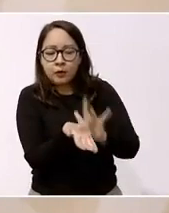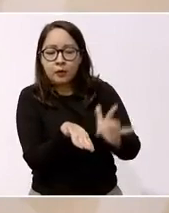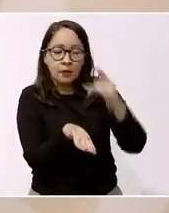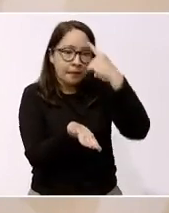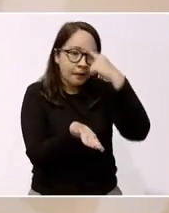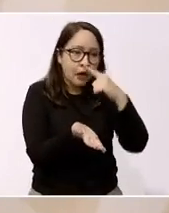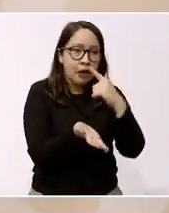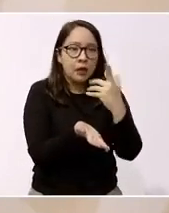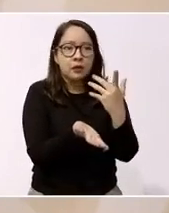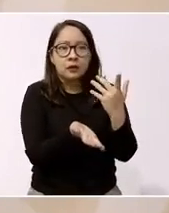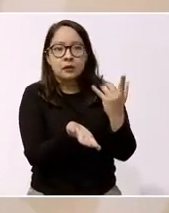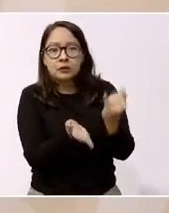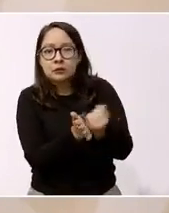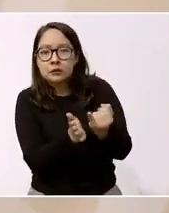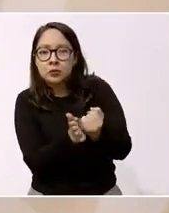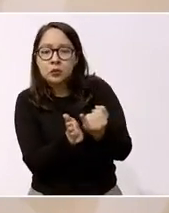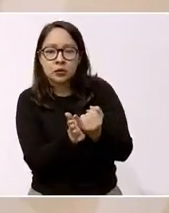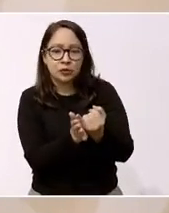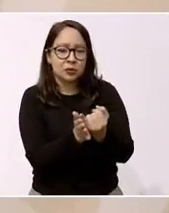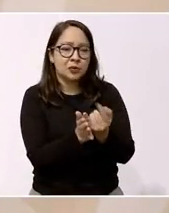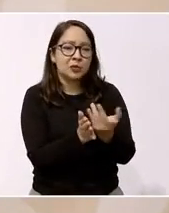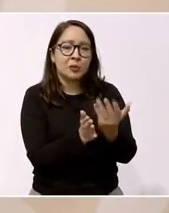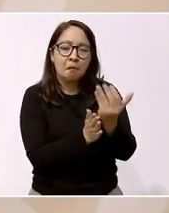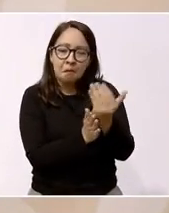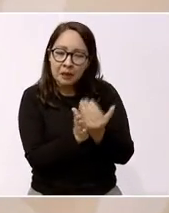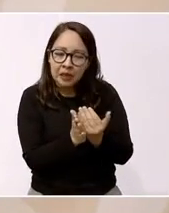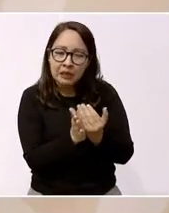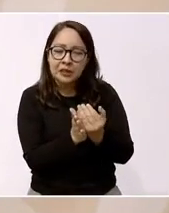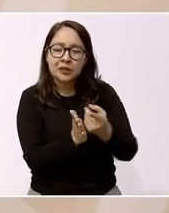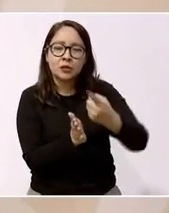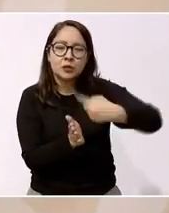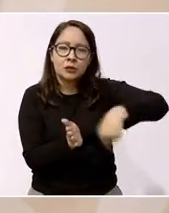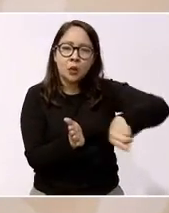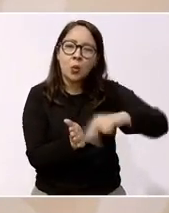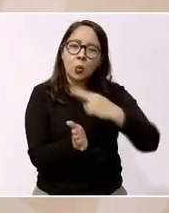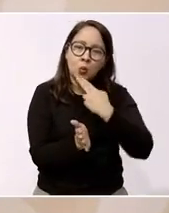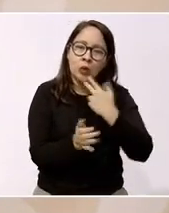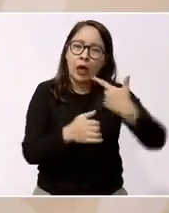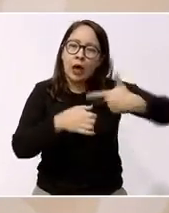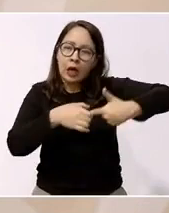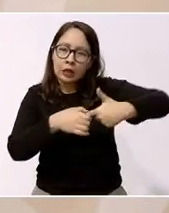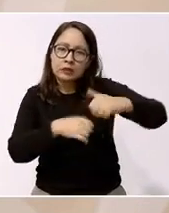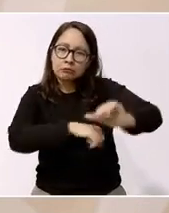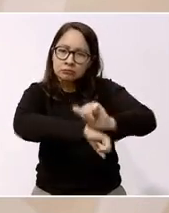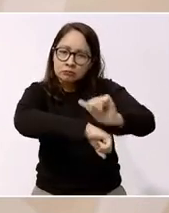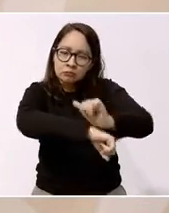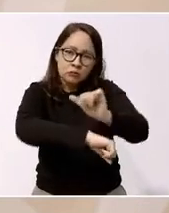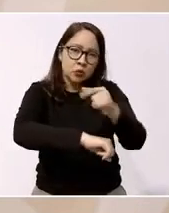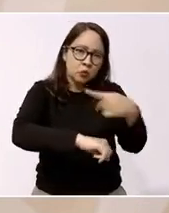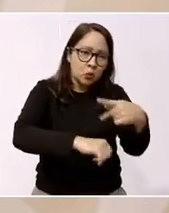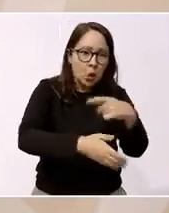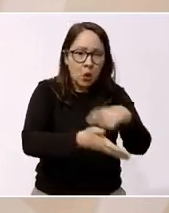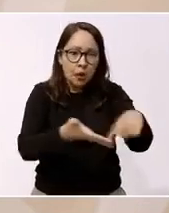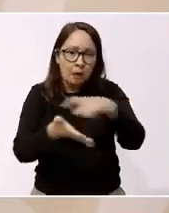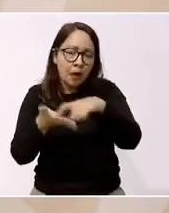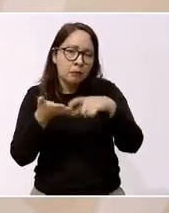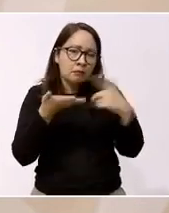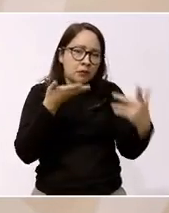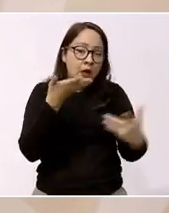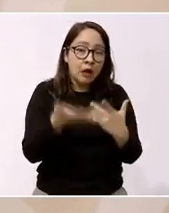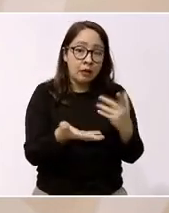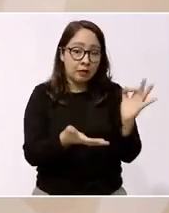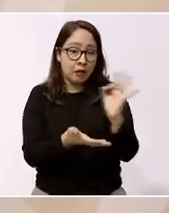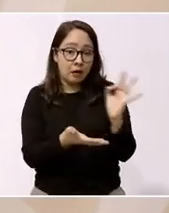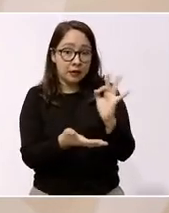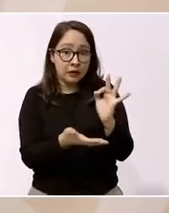paguen impuestos los consumidores de gasolina, si dejamos libre el precio, se